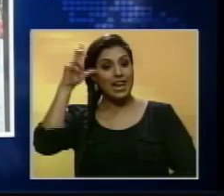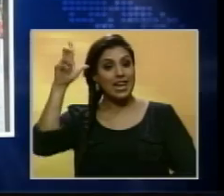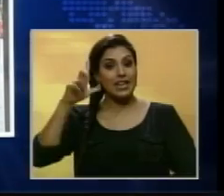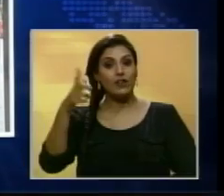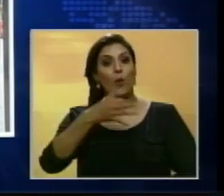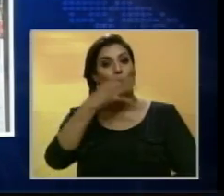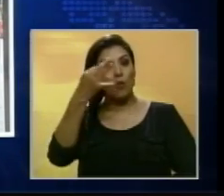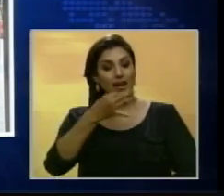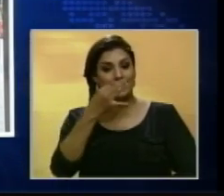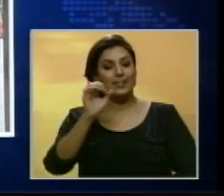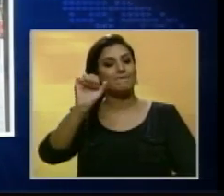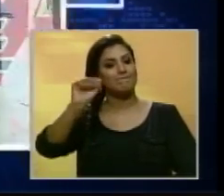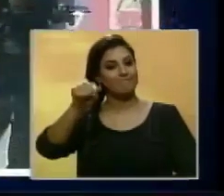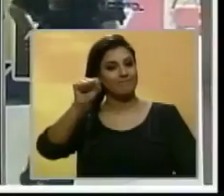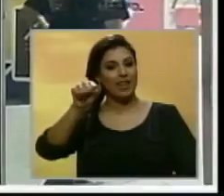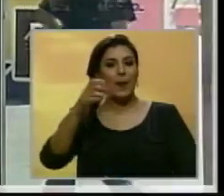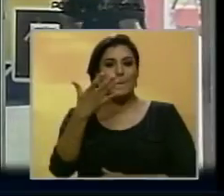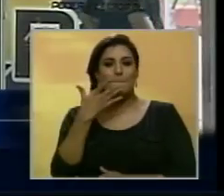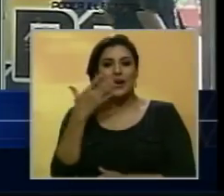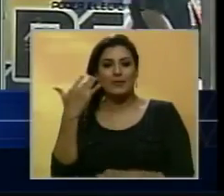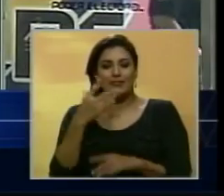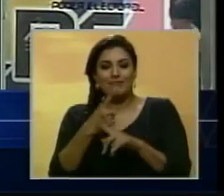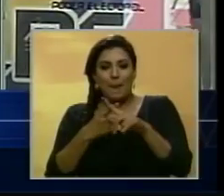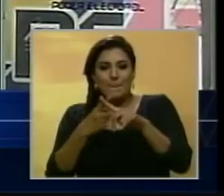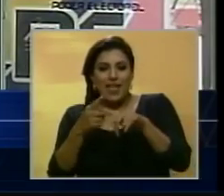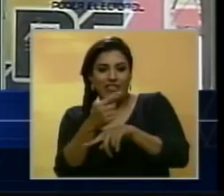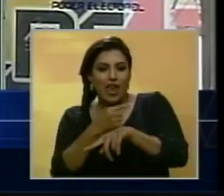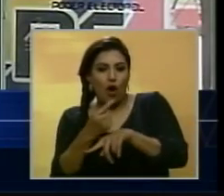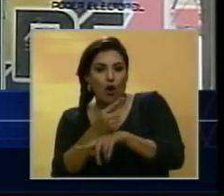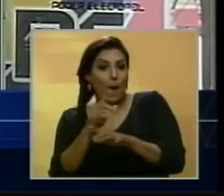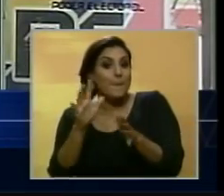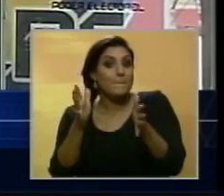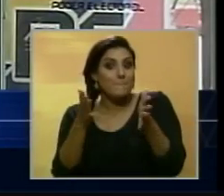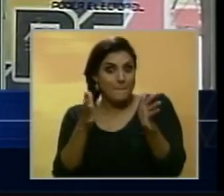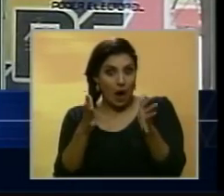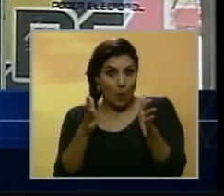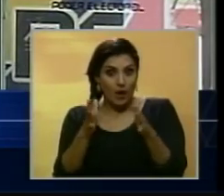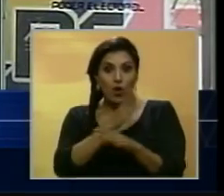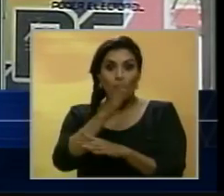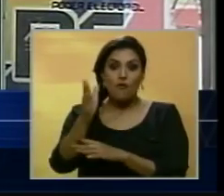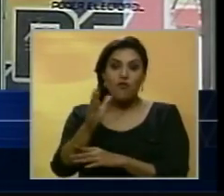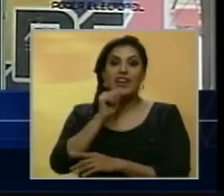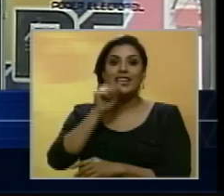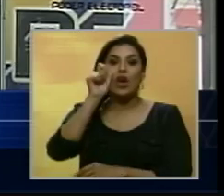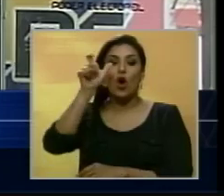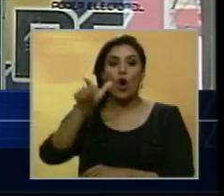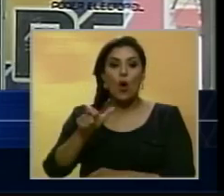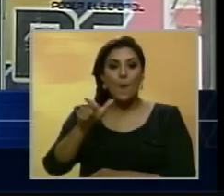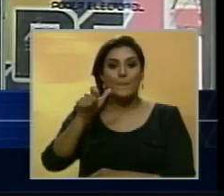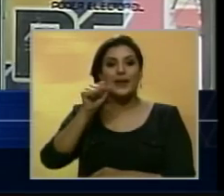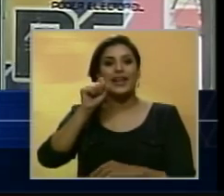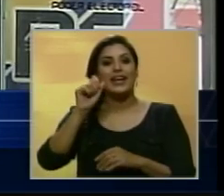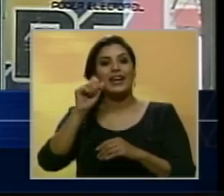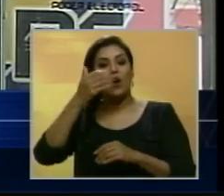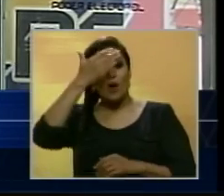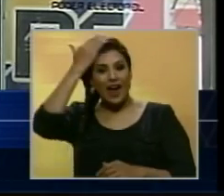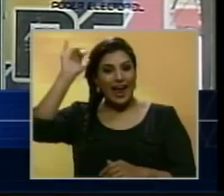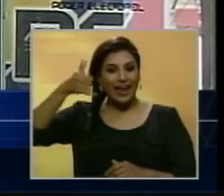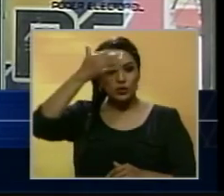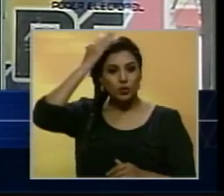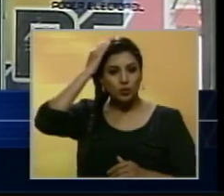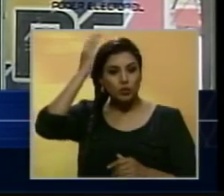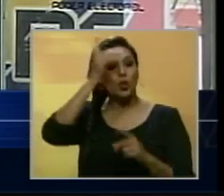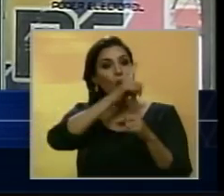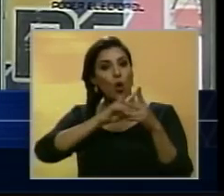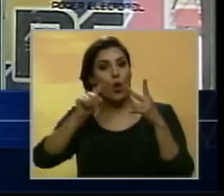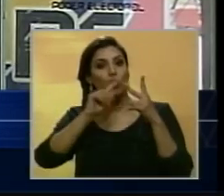buenas tardes. Efectivamente, hace cuestión de media hora llegó Jesús Torrealba a la sede del Poder Electoral junto a varios diputados